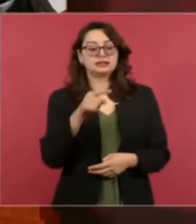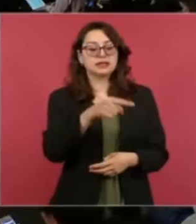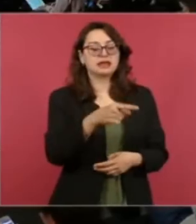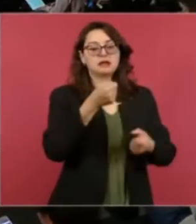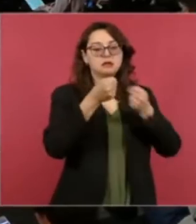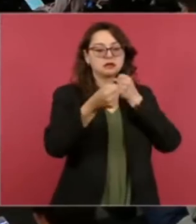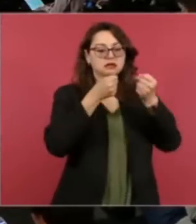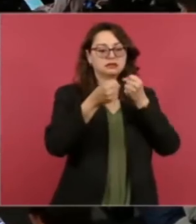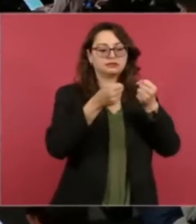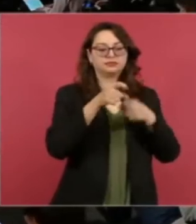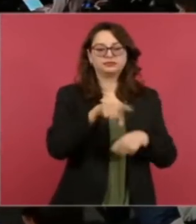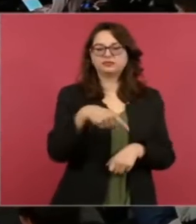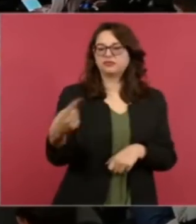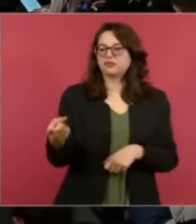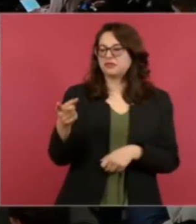Delfina,